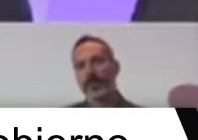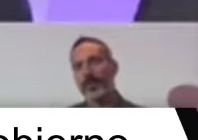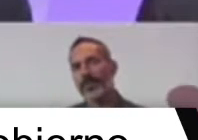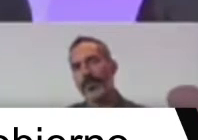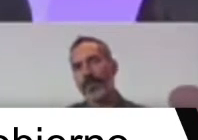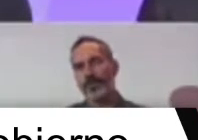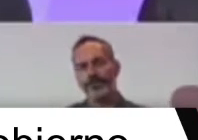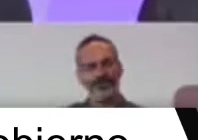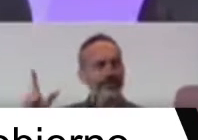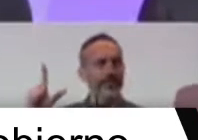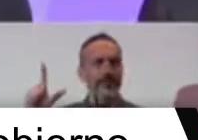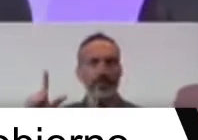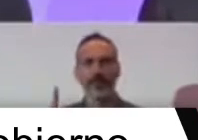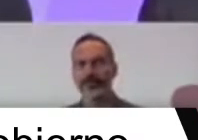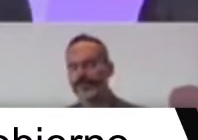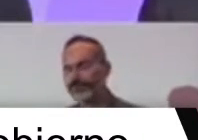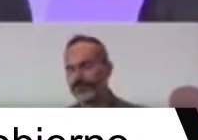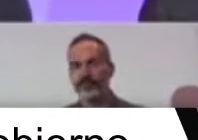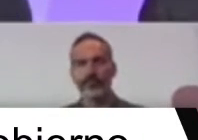un año estupendo.